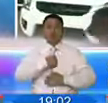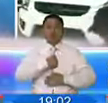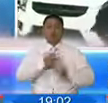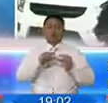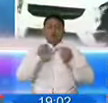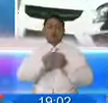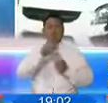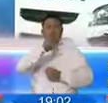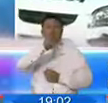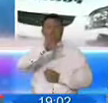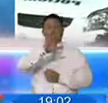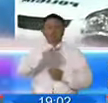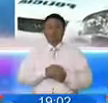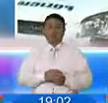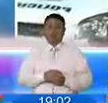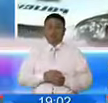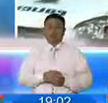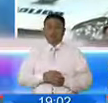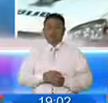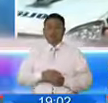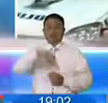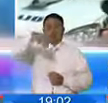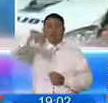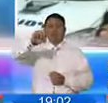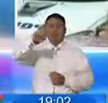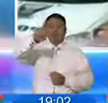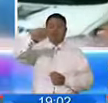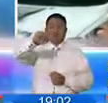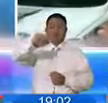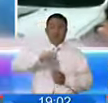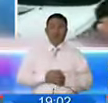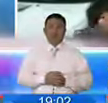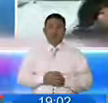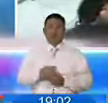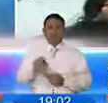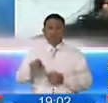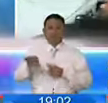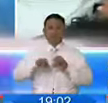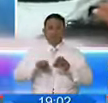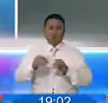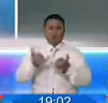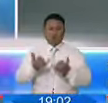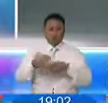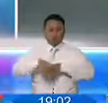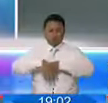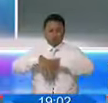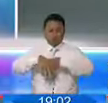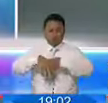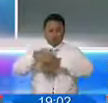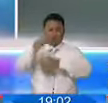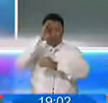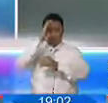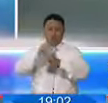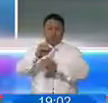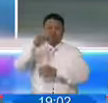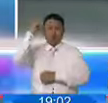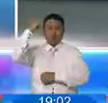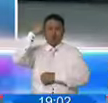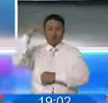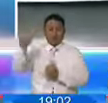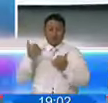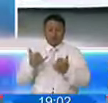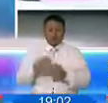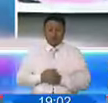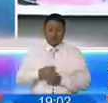movimiento alianza país galo mora quien se refirió en que uno de los motivos de esta marcha también sería que el gobierno actual